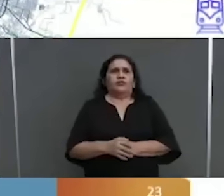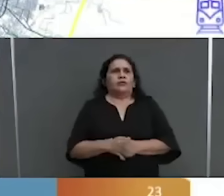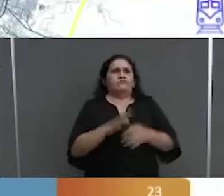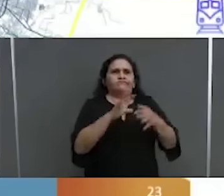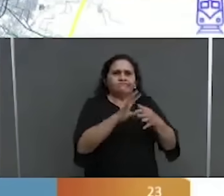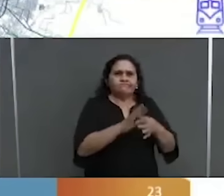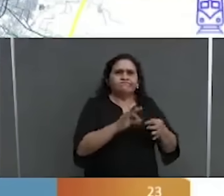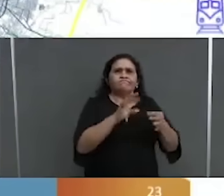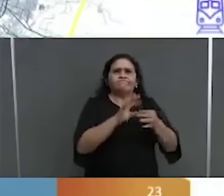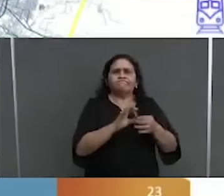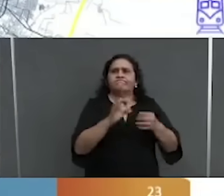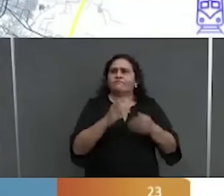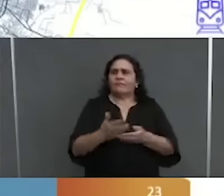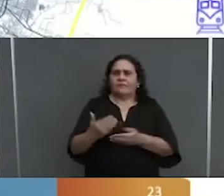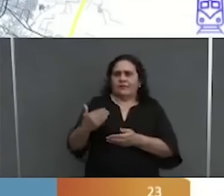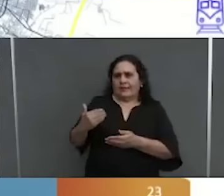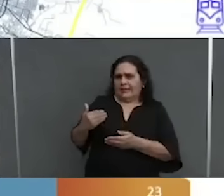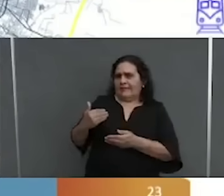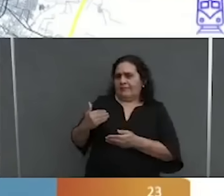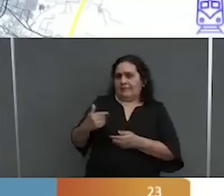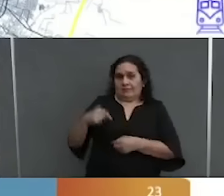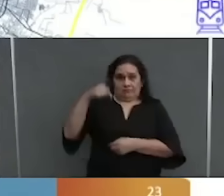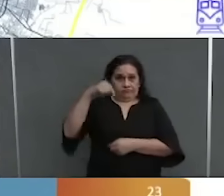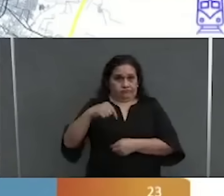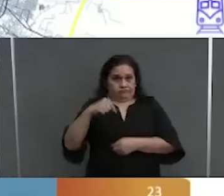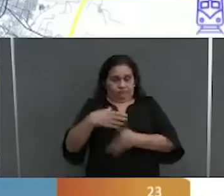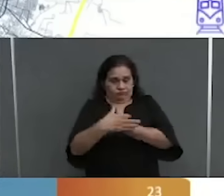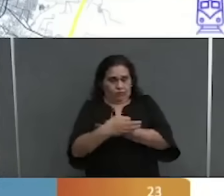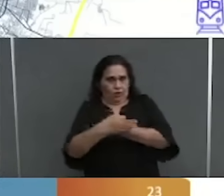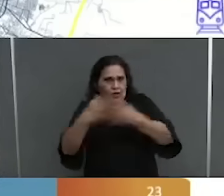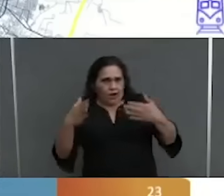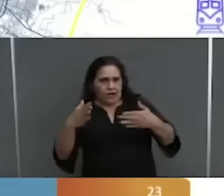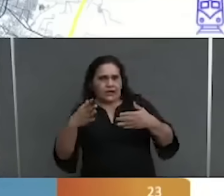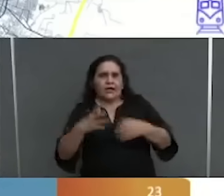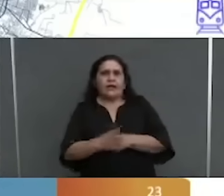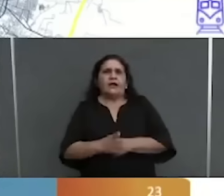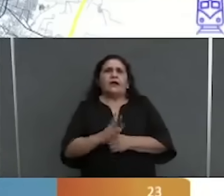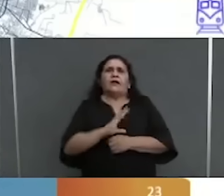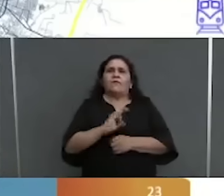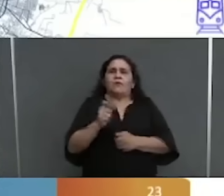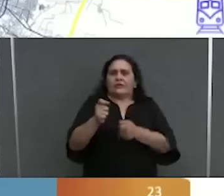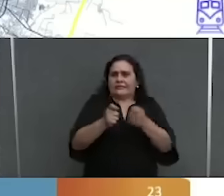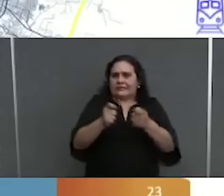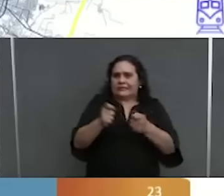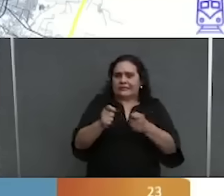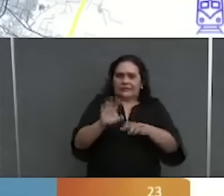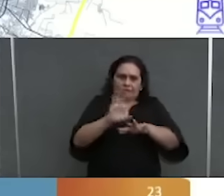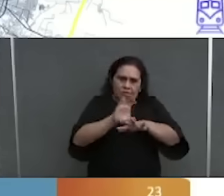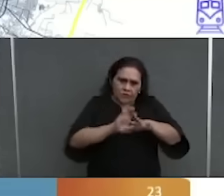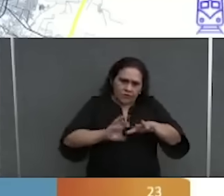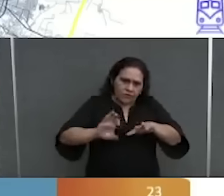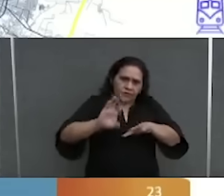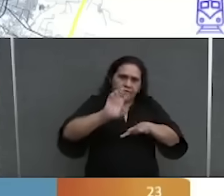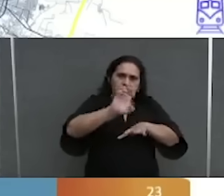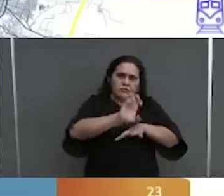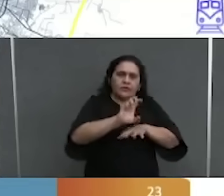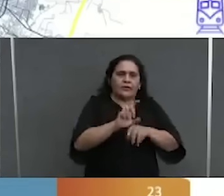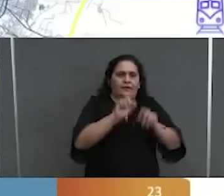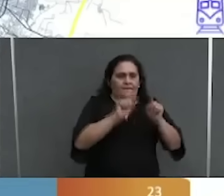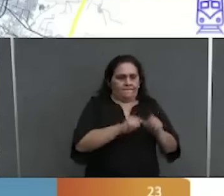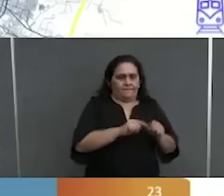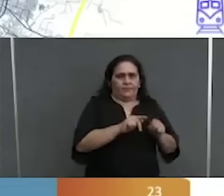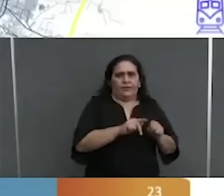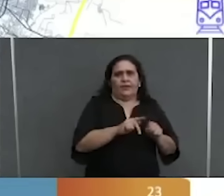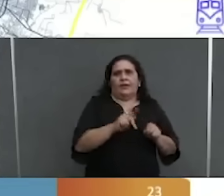que no habíamos anunciado, porque logramos gestionar un ramal del Tren Maya de la estación de Pochilá en